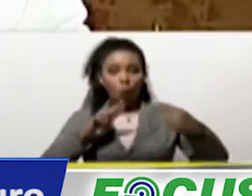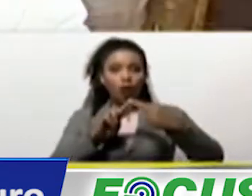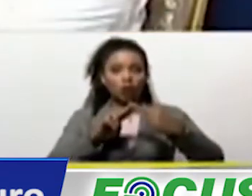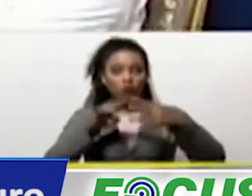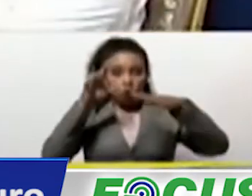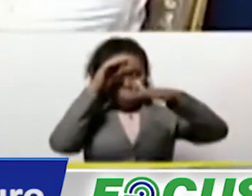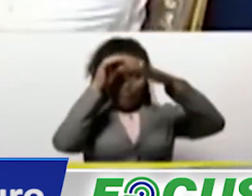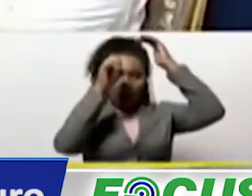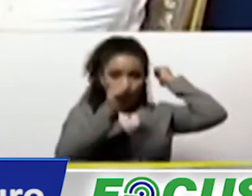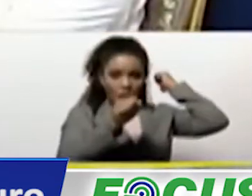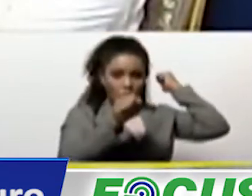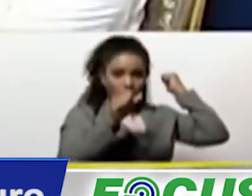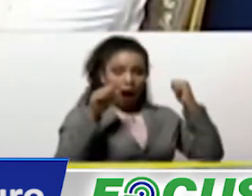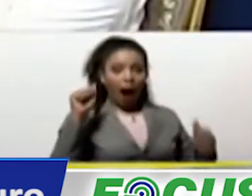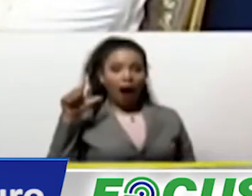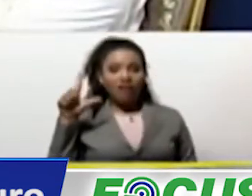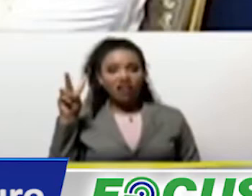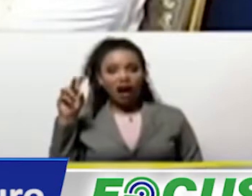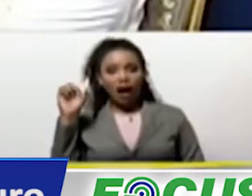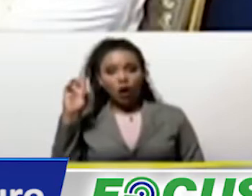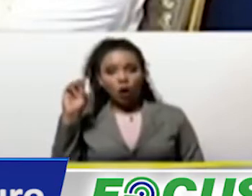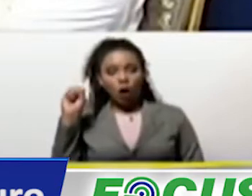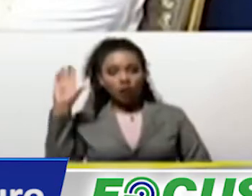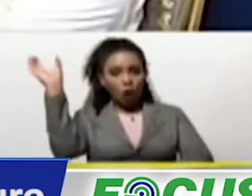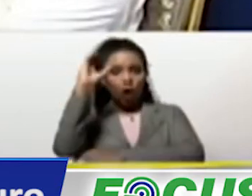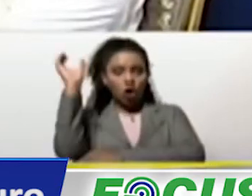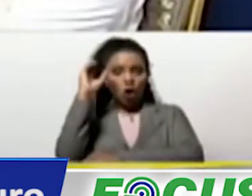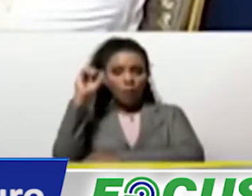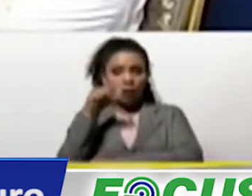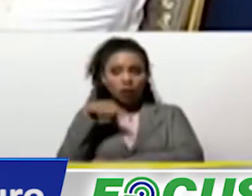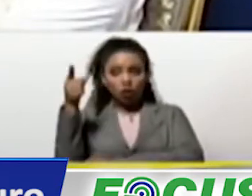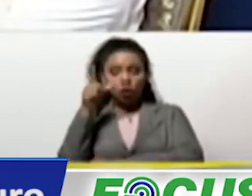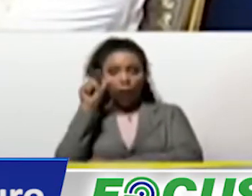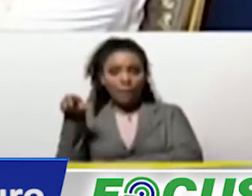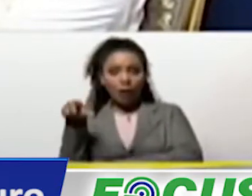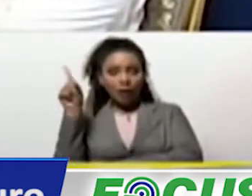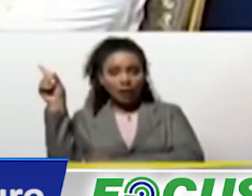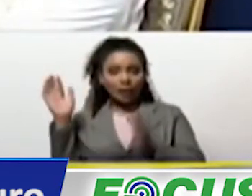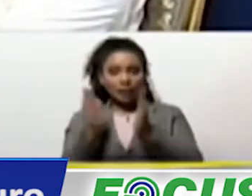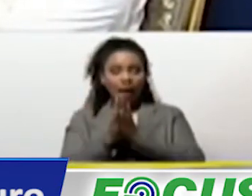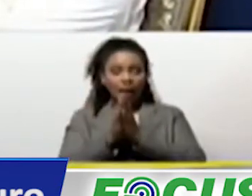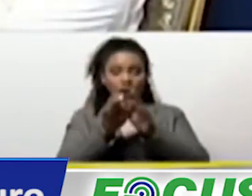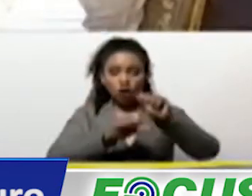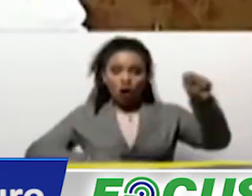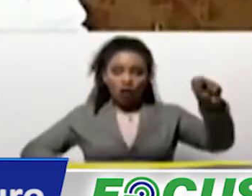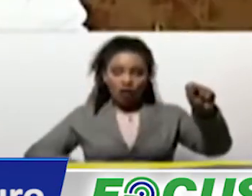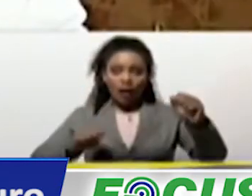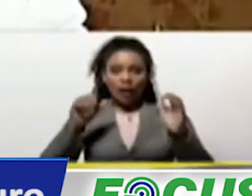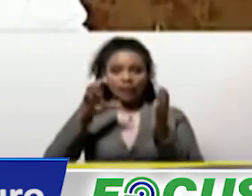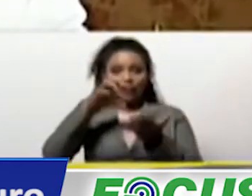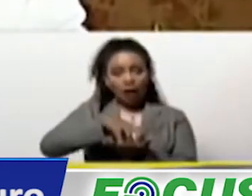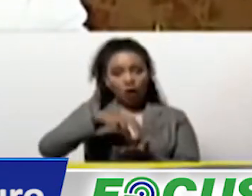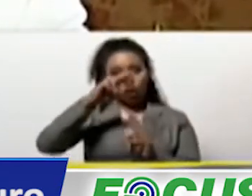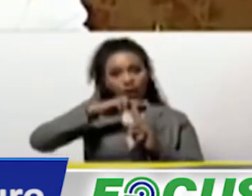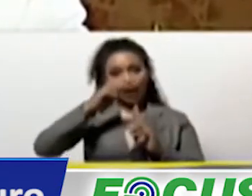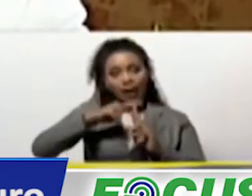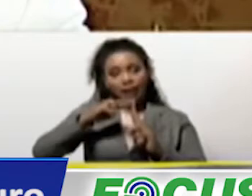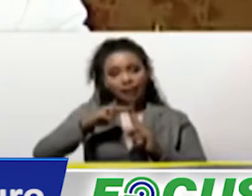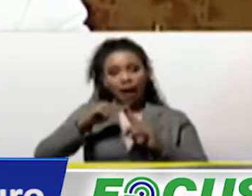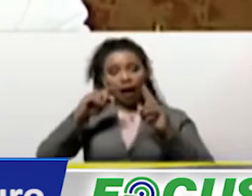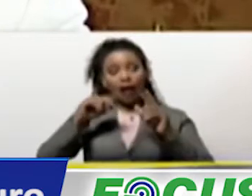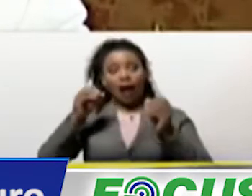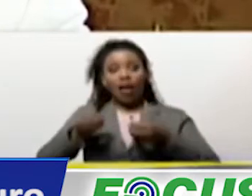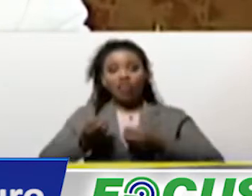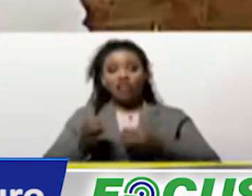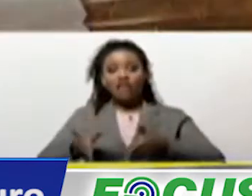de los cancilleres Álvaro Leiva Durán de Colombia y Carlos Faría de Venezuela en San Cristóbal, estado Táchira, en el Palacio de los Leones, donde